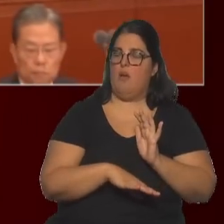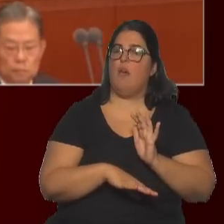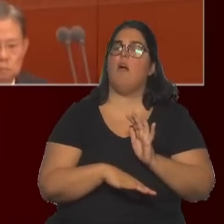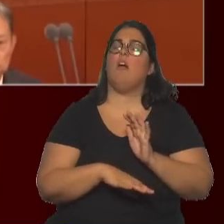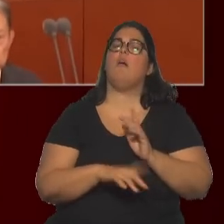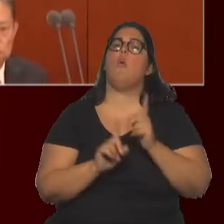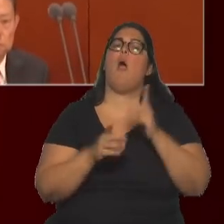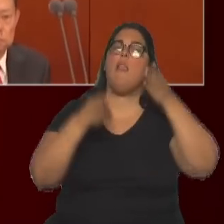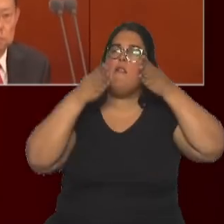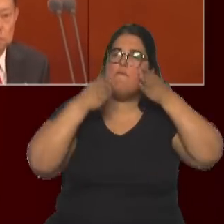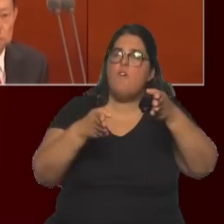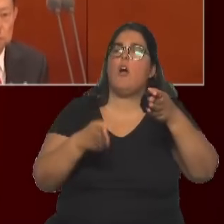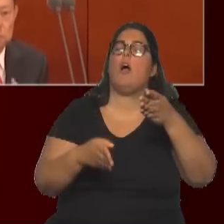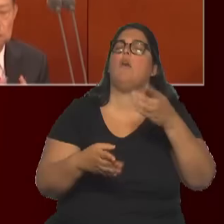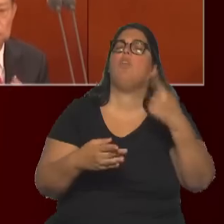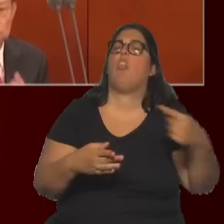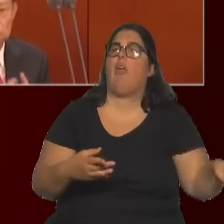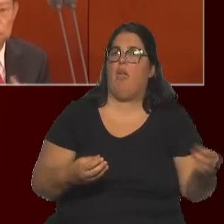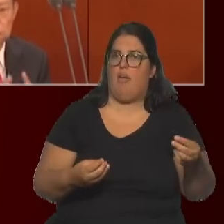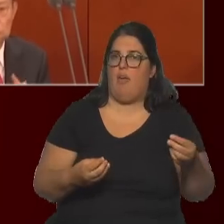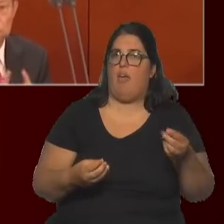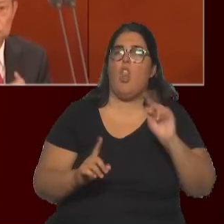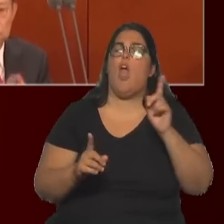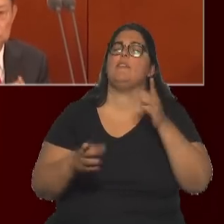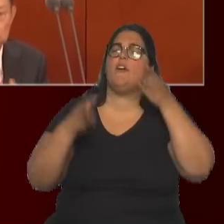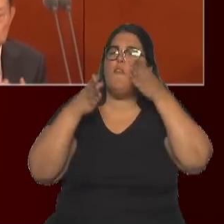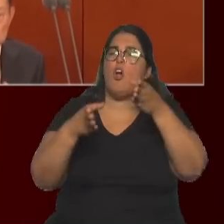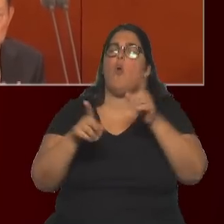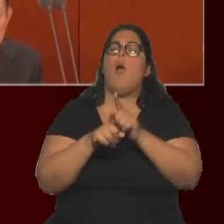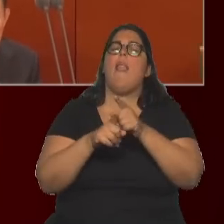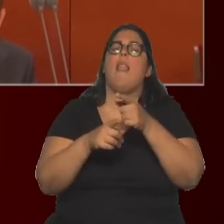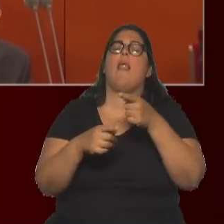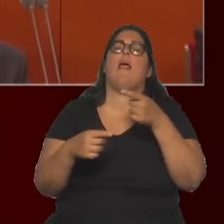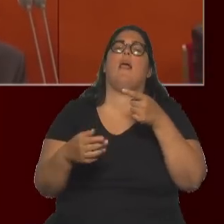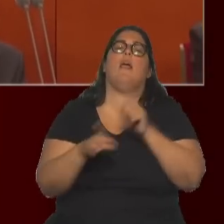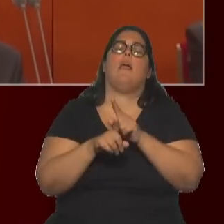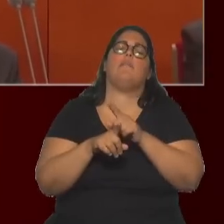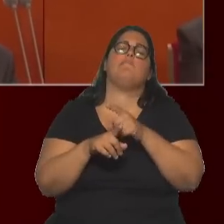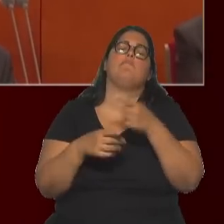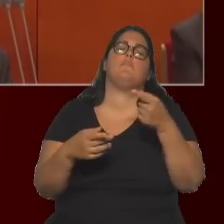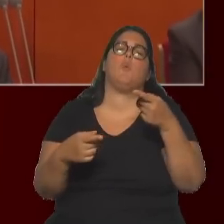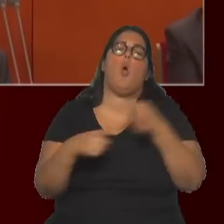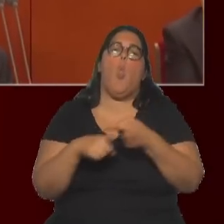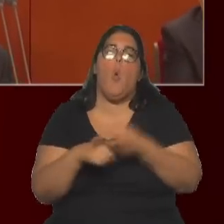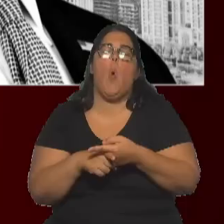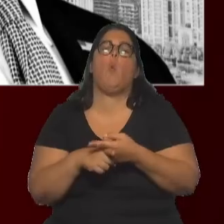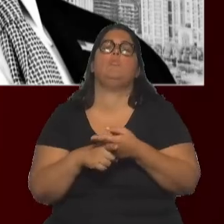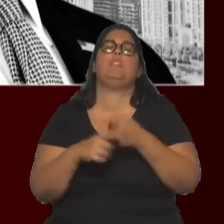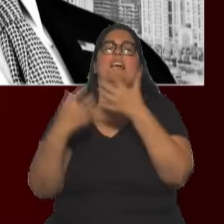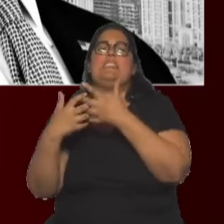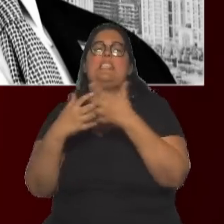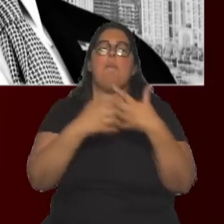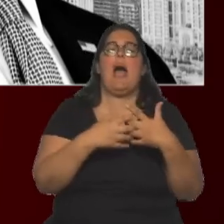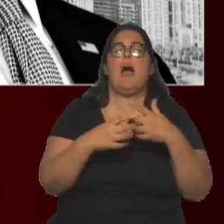fue puesto en la lucha, en el choque entre principios, entre sistemas